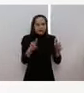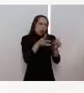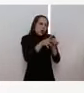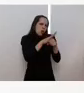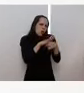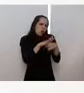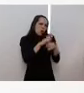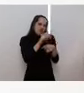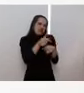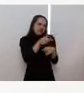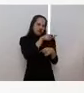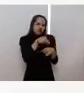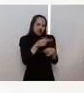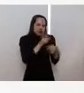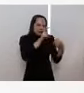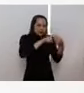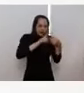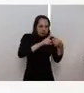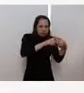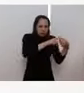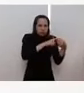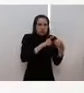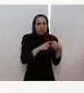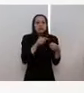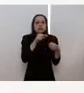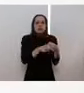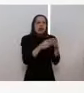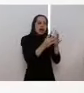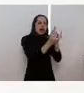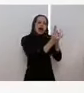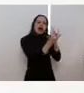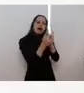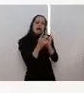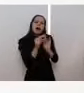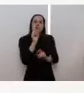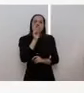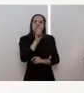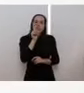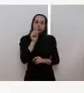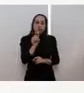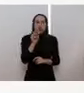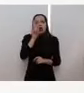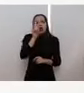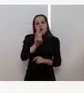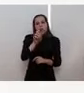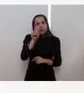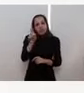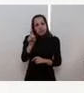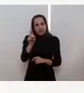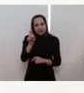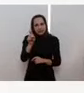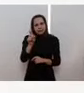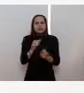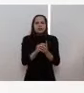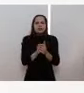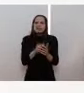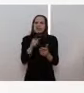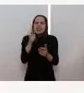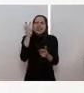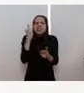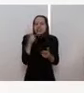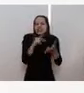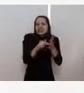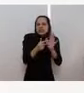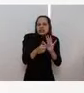hobbie 19 y nuestro giro cama como podemos ver de 2.88 seis días y hace referencia a que la cronicidad